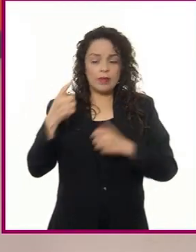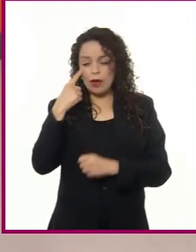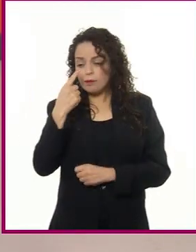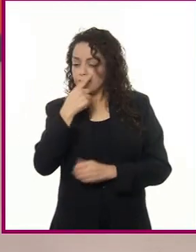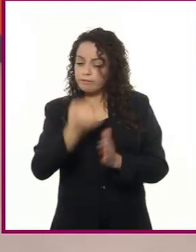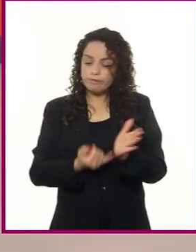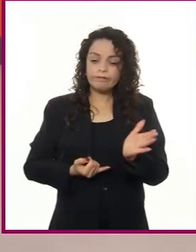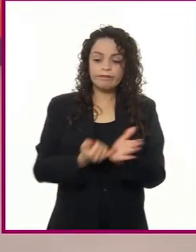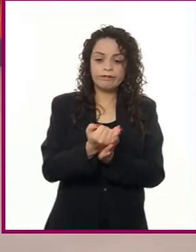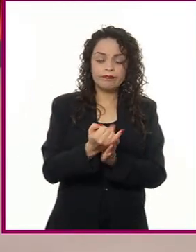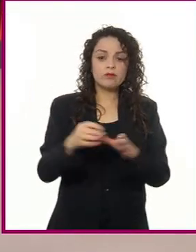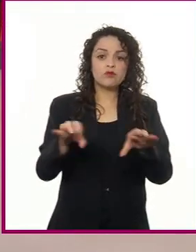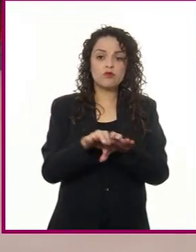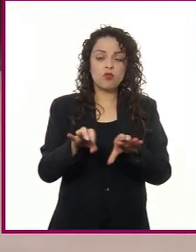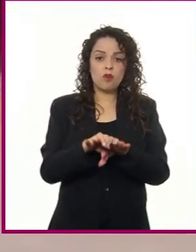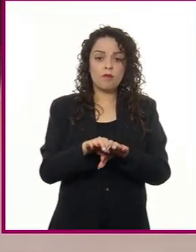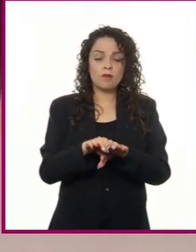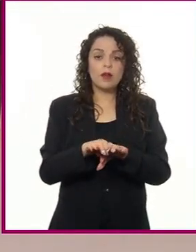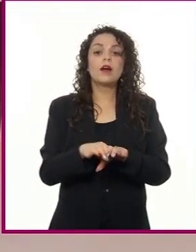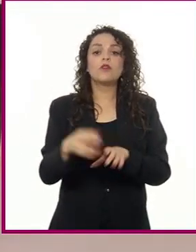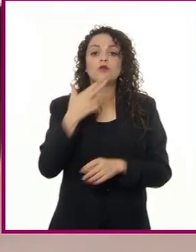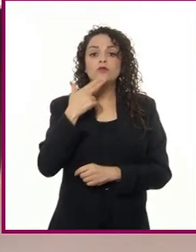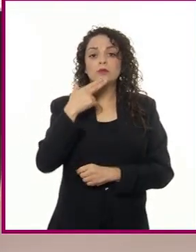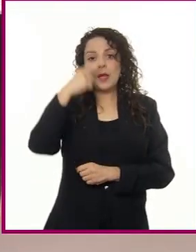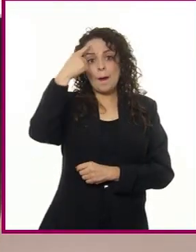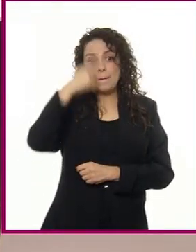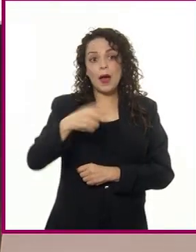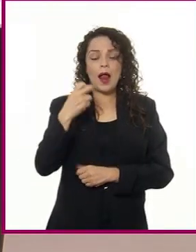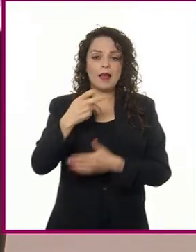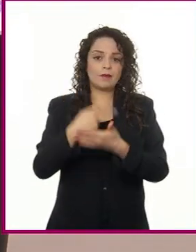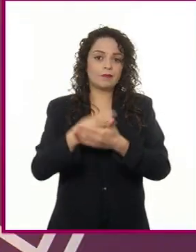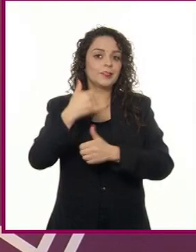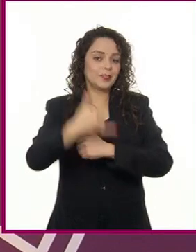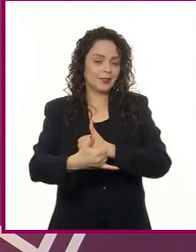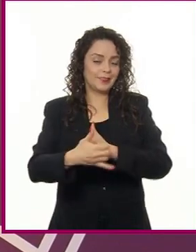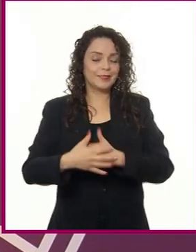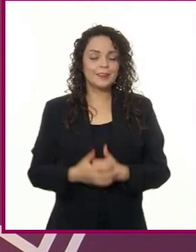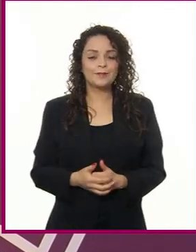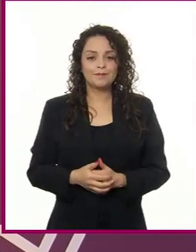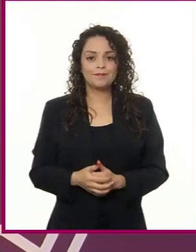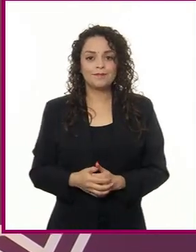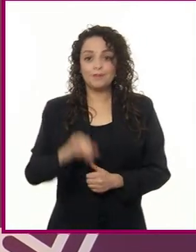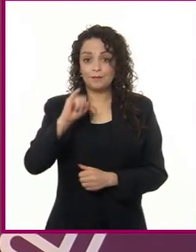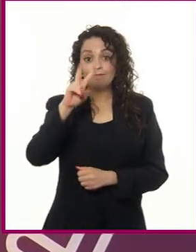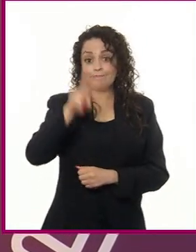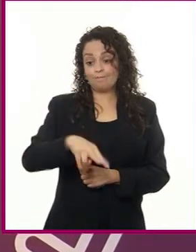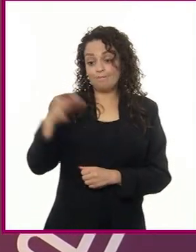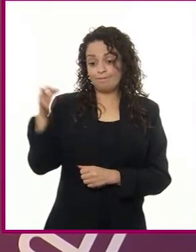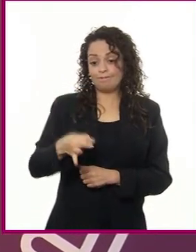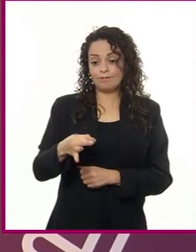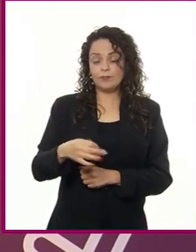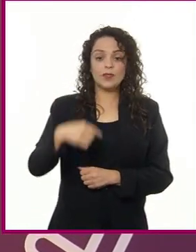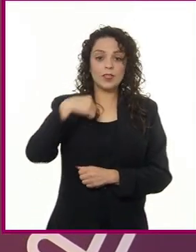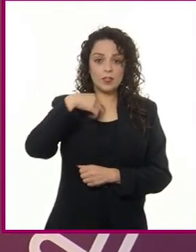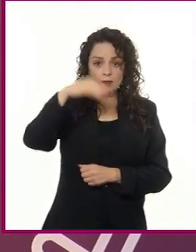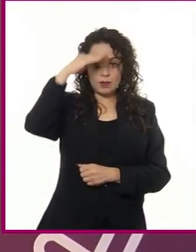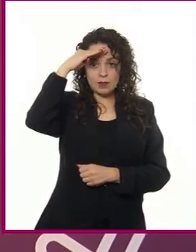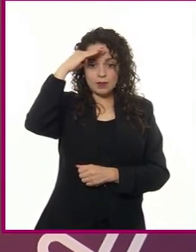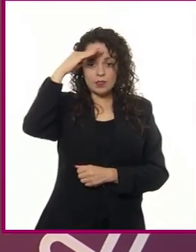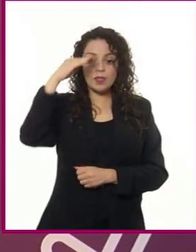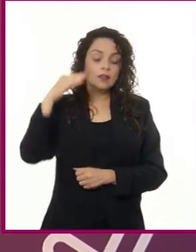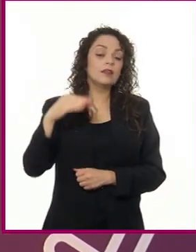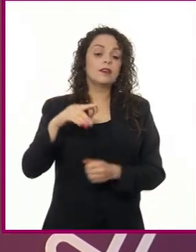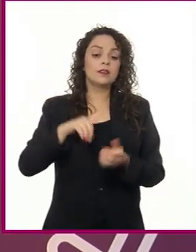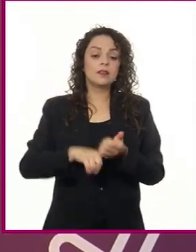la representación técnica que vamos a utilizar para nuestro proyecto. Exacto, considero que la mejor opción es el